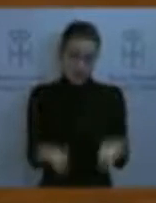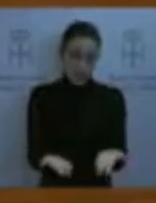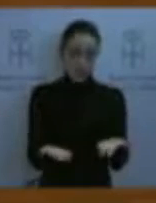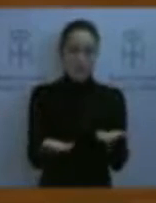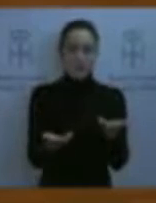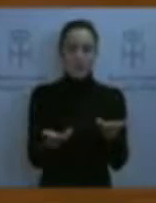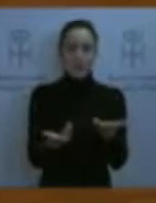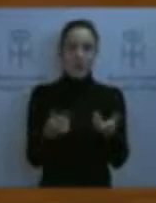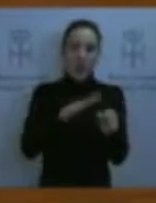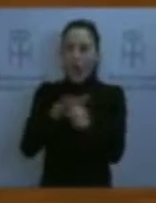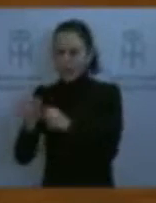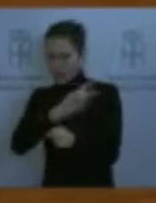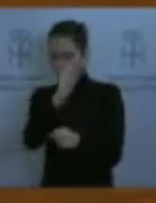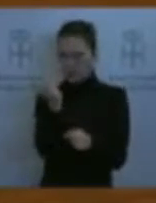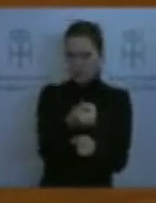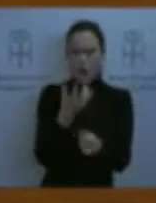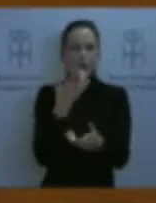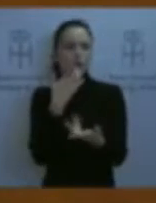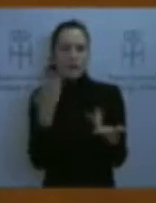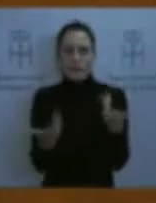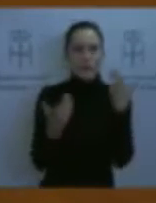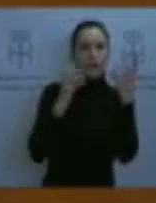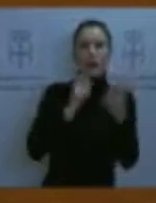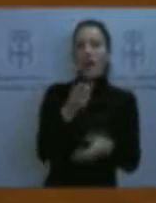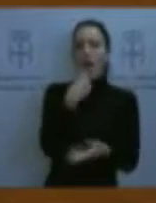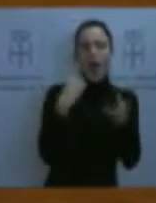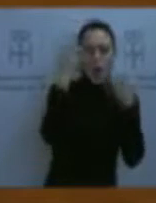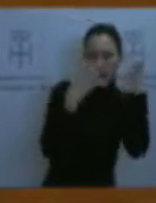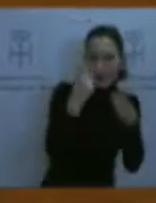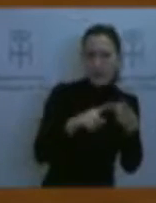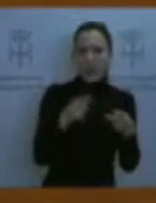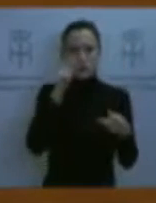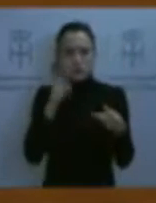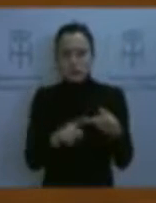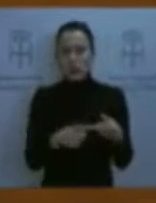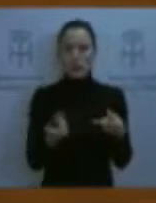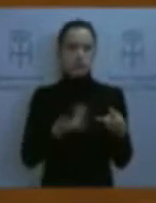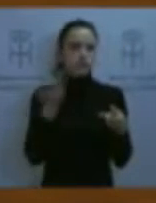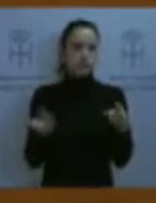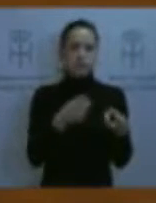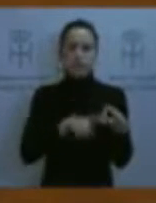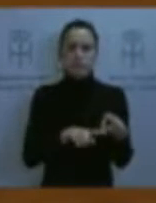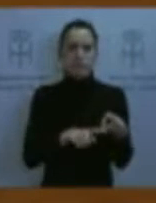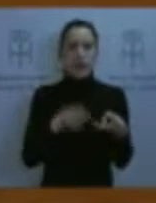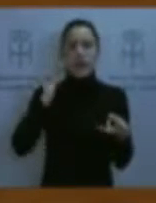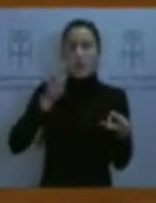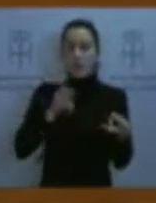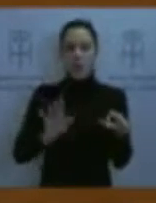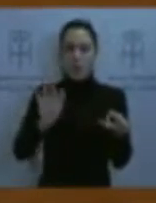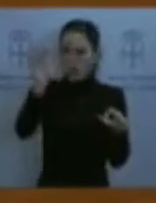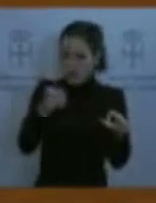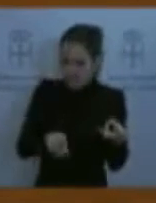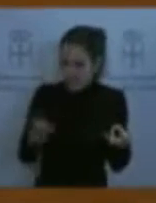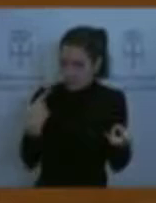puede ser el turismo, puede ser la propia Dirección de Montes, pero que no solo